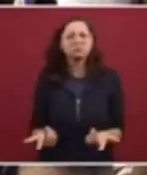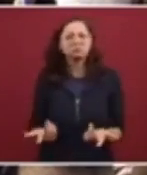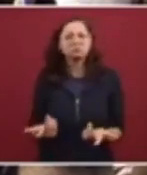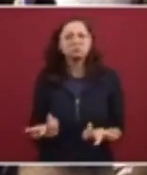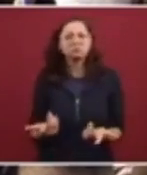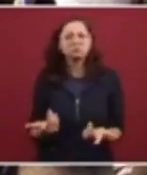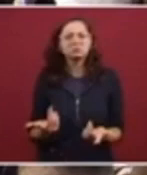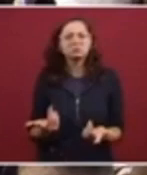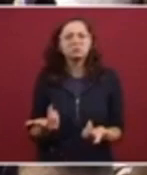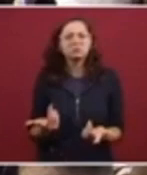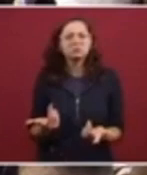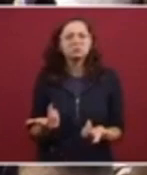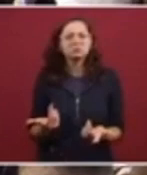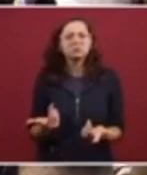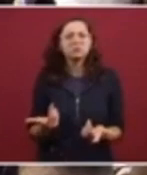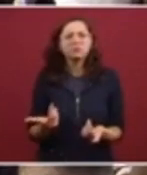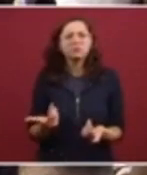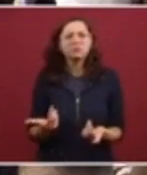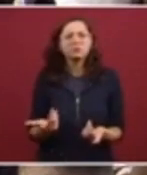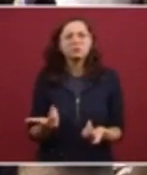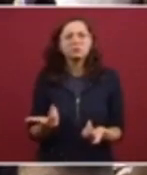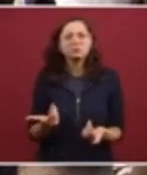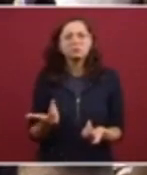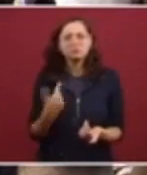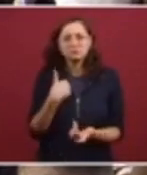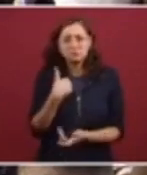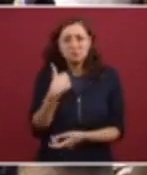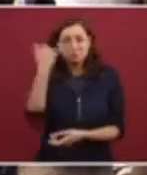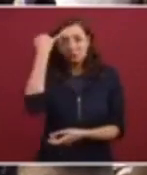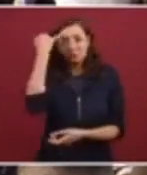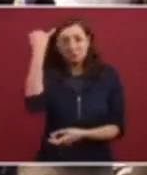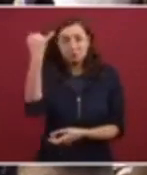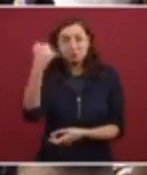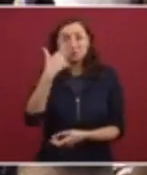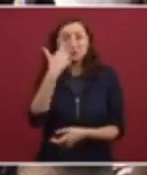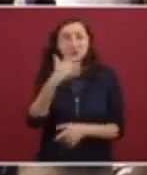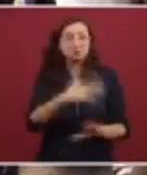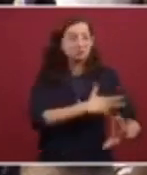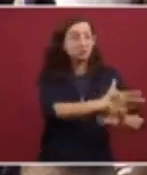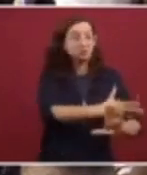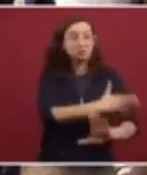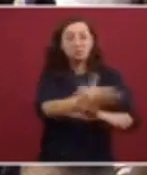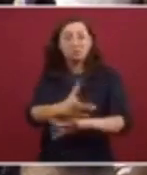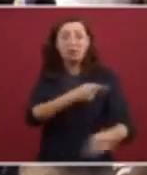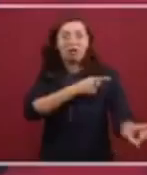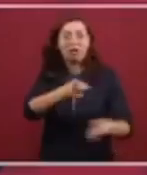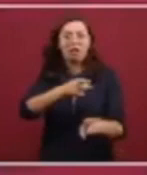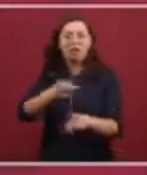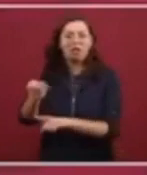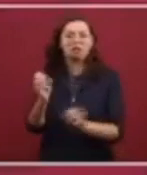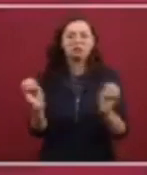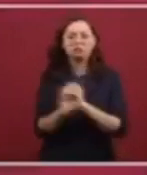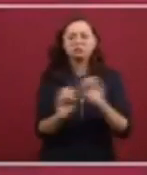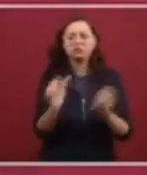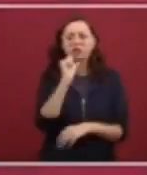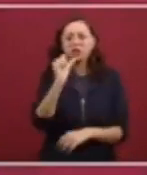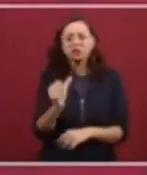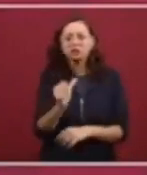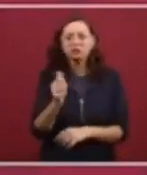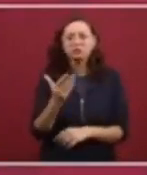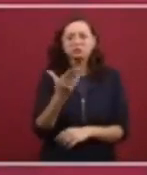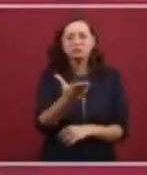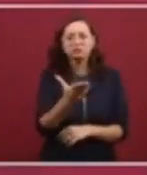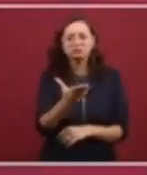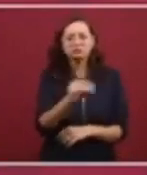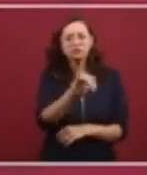y este es la intención perjudicar a nadie y yo le pido al jesús